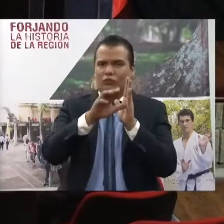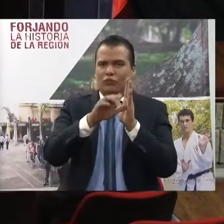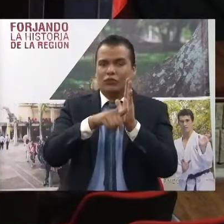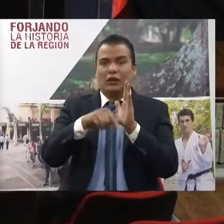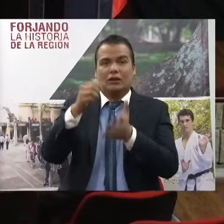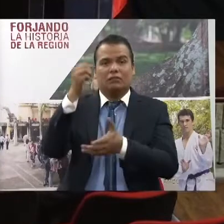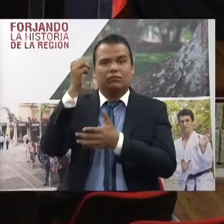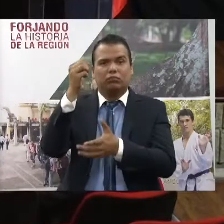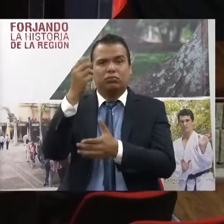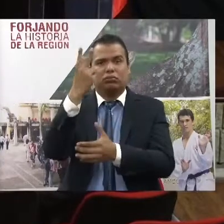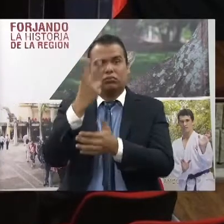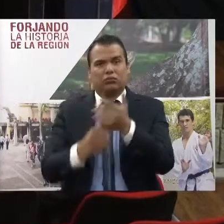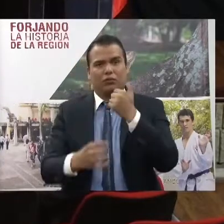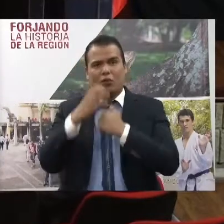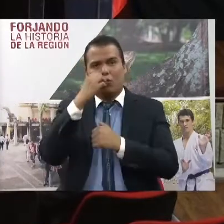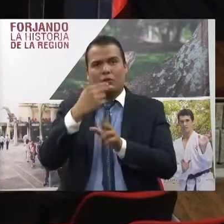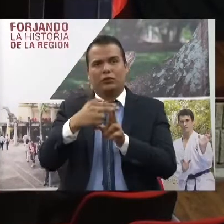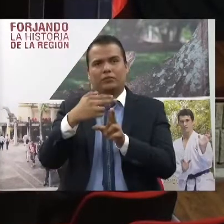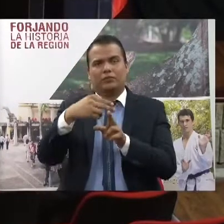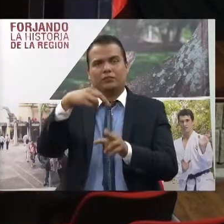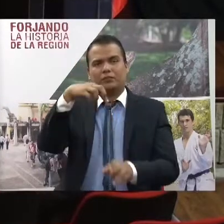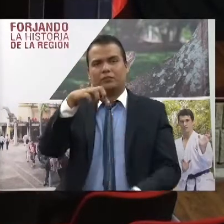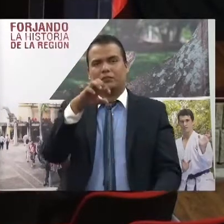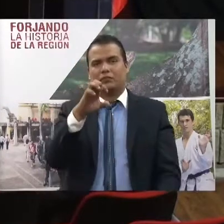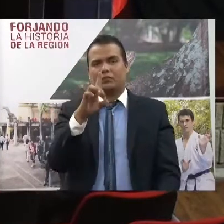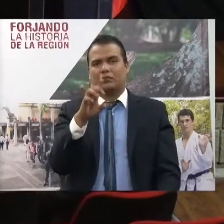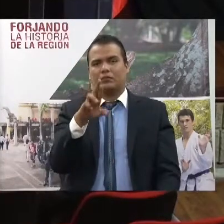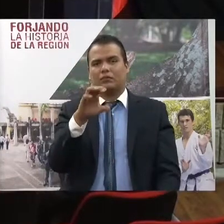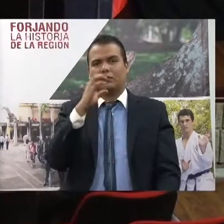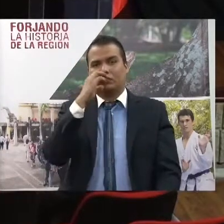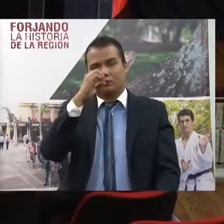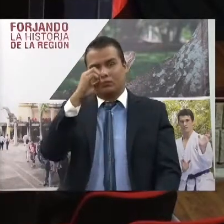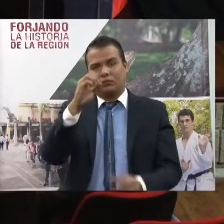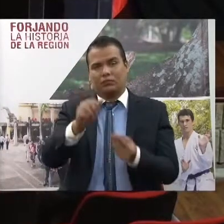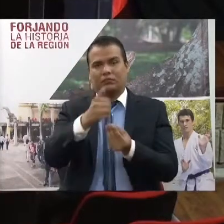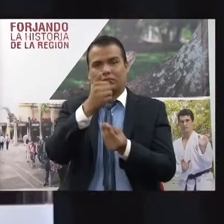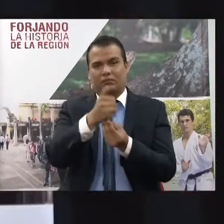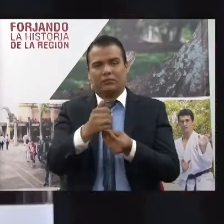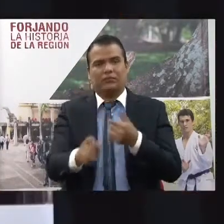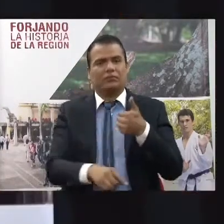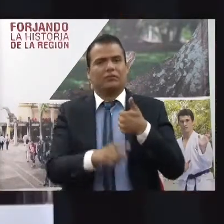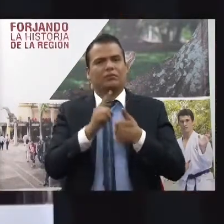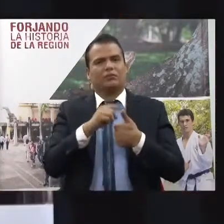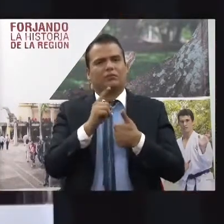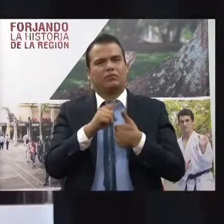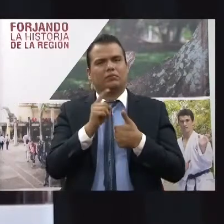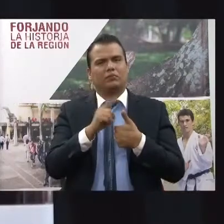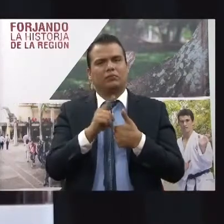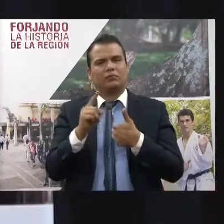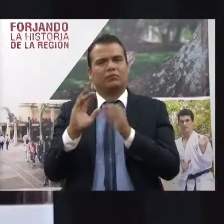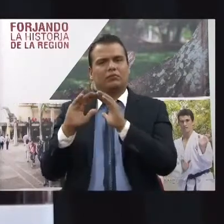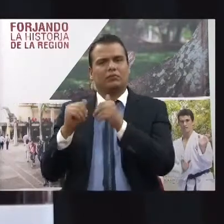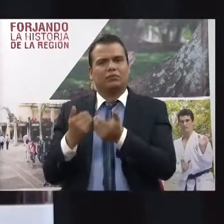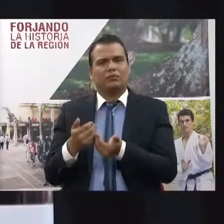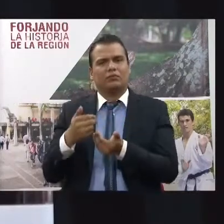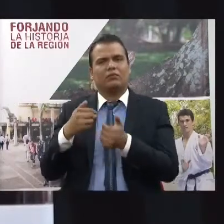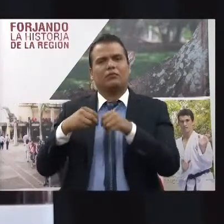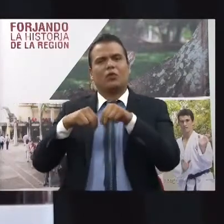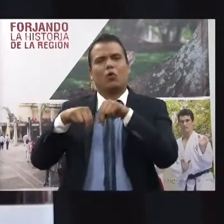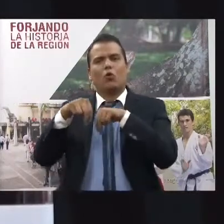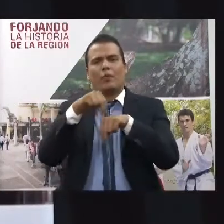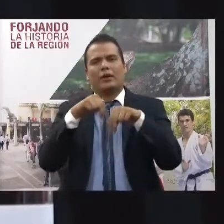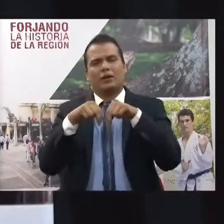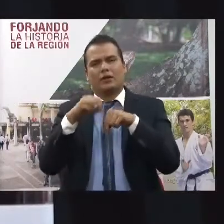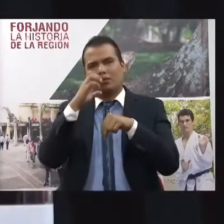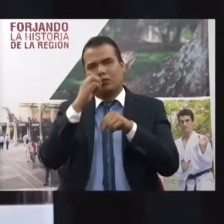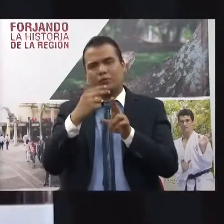y Económicas, profesor Pedro Quintín Quiles. El señor decano de la Facultad de Humanidades, profesor